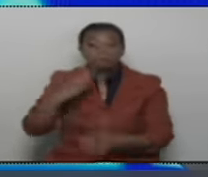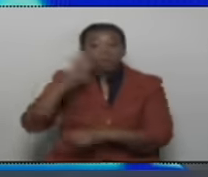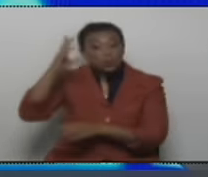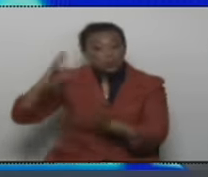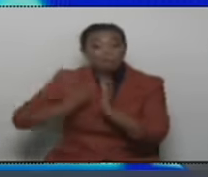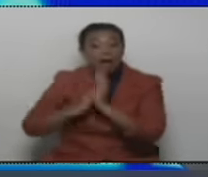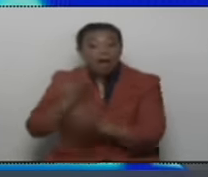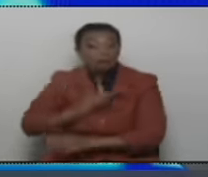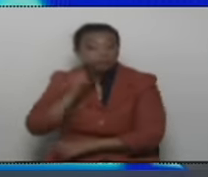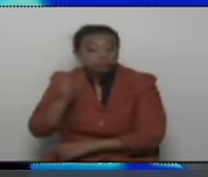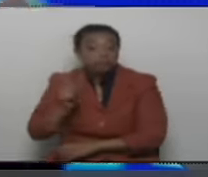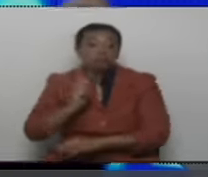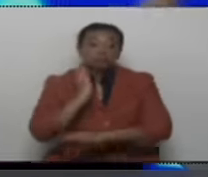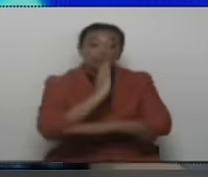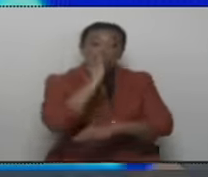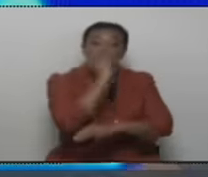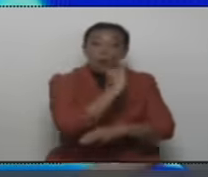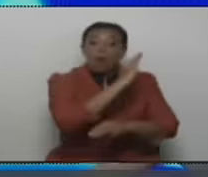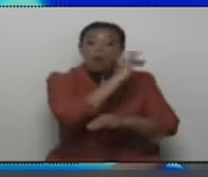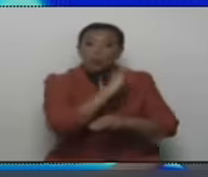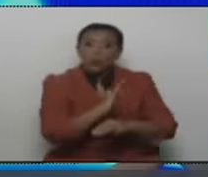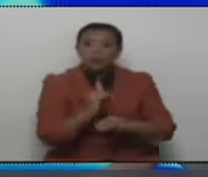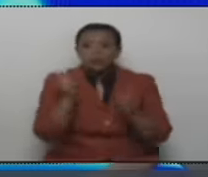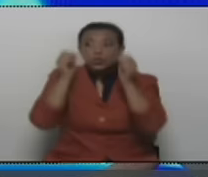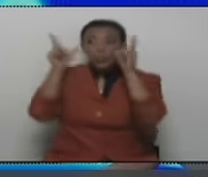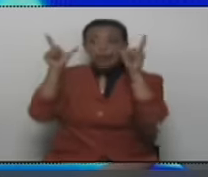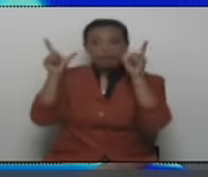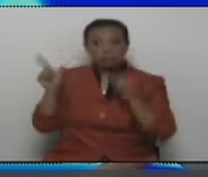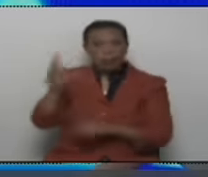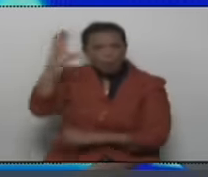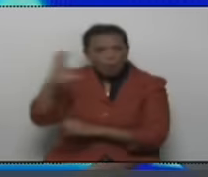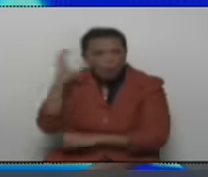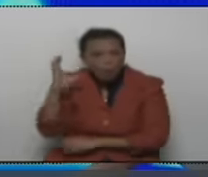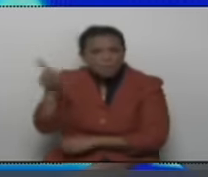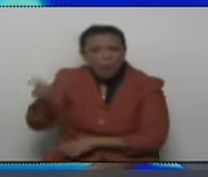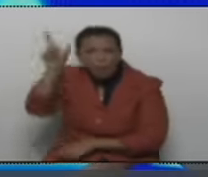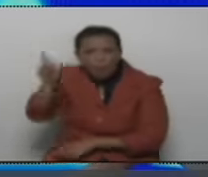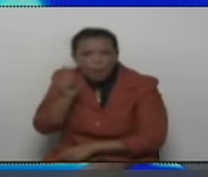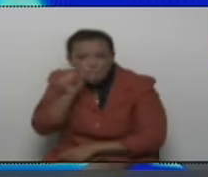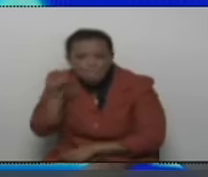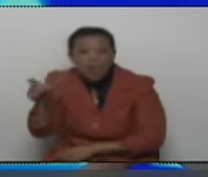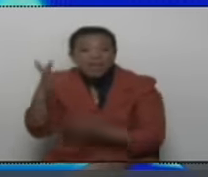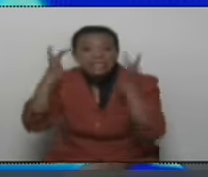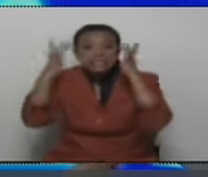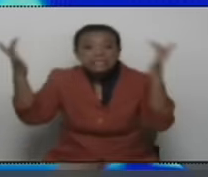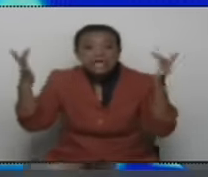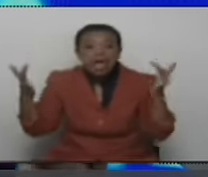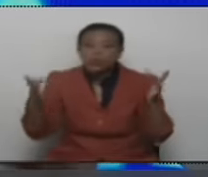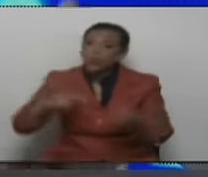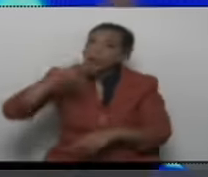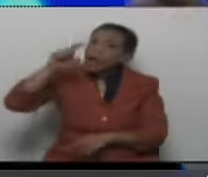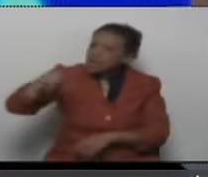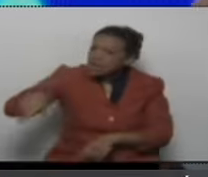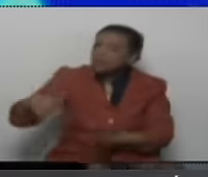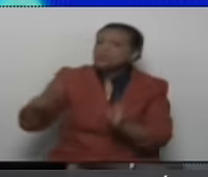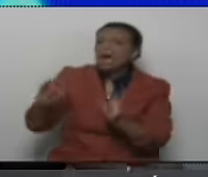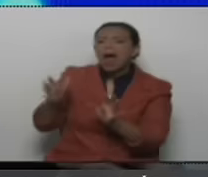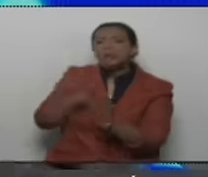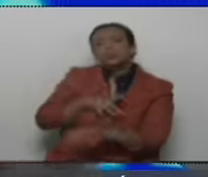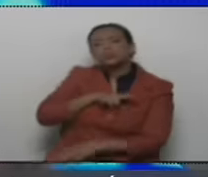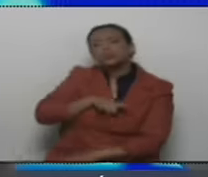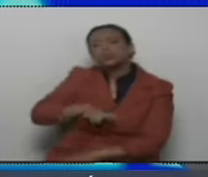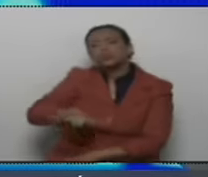venezolana. Y este señor de repente sale diciendo que ellos estaban allá, pasaron por su